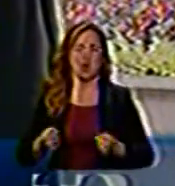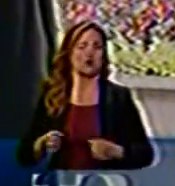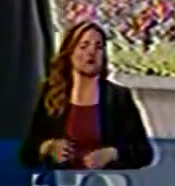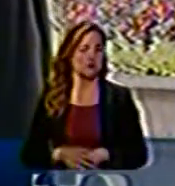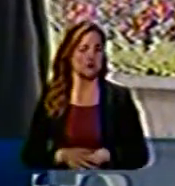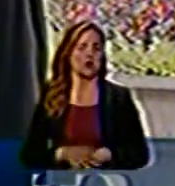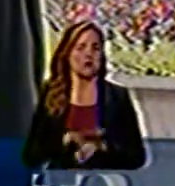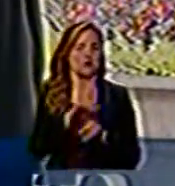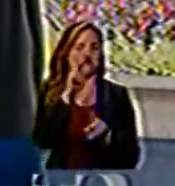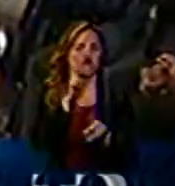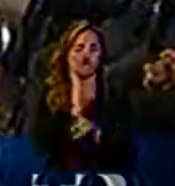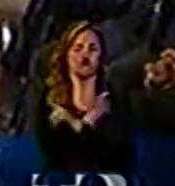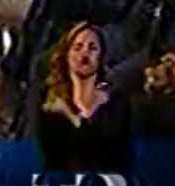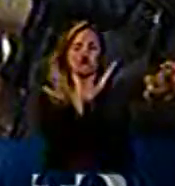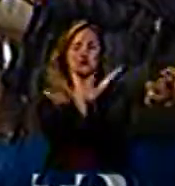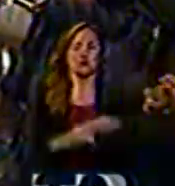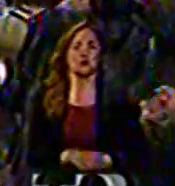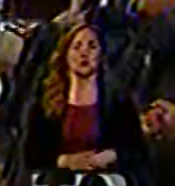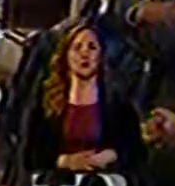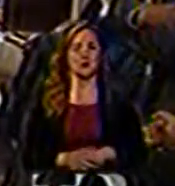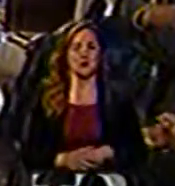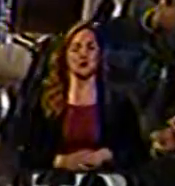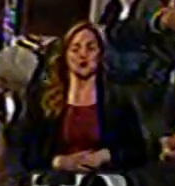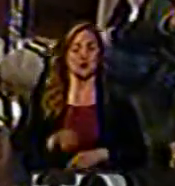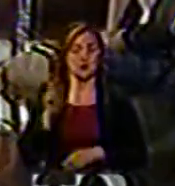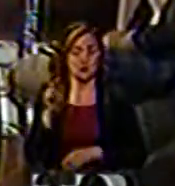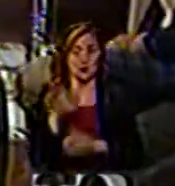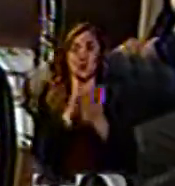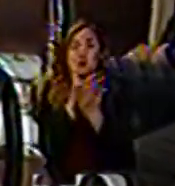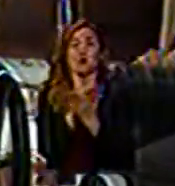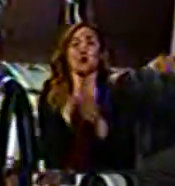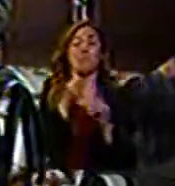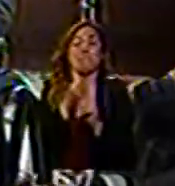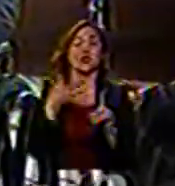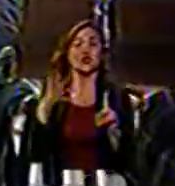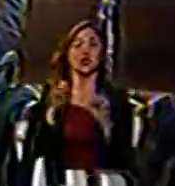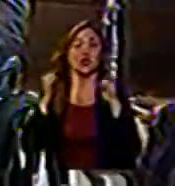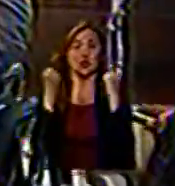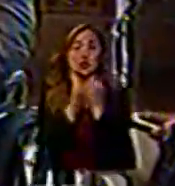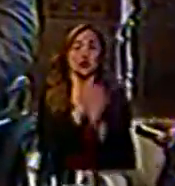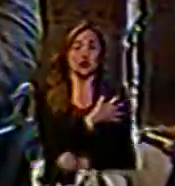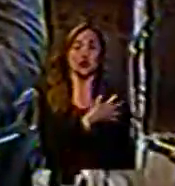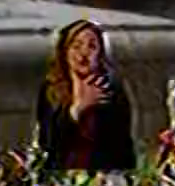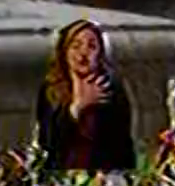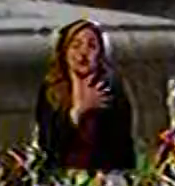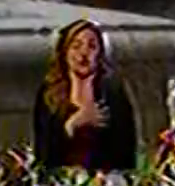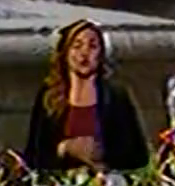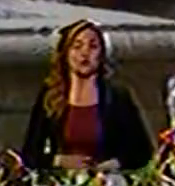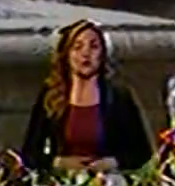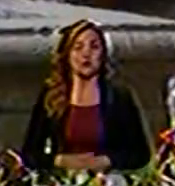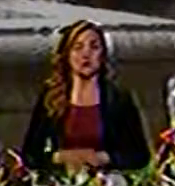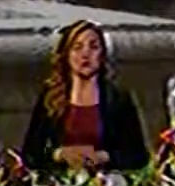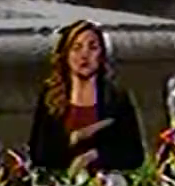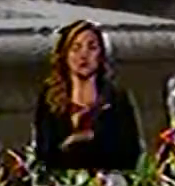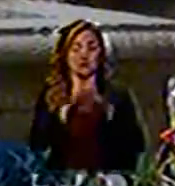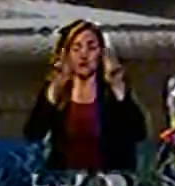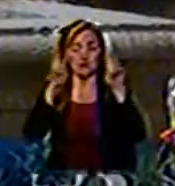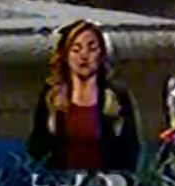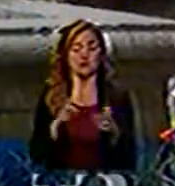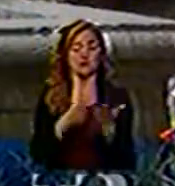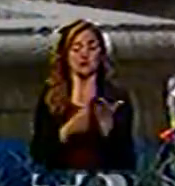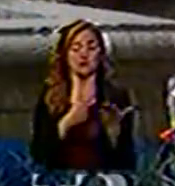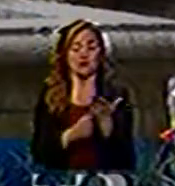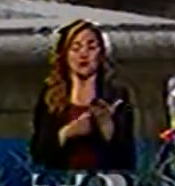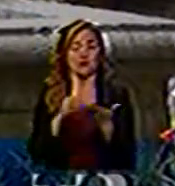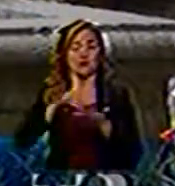queremos prevenirlo. La Iglesia tiene presencia en iniciativas de impacto social que buscan fortalecer. Asimismo, se refirieron al tratamiento en